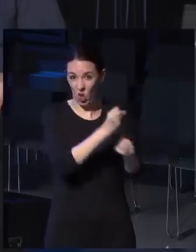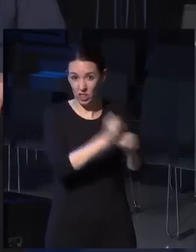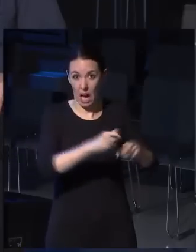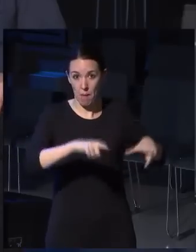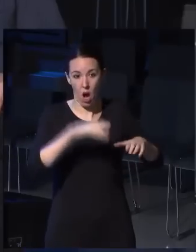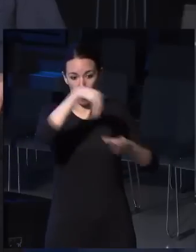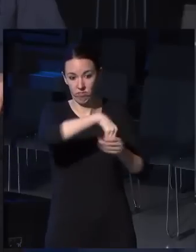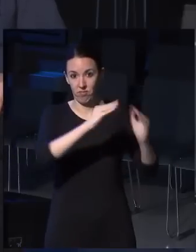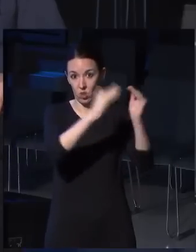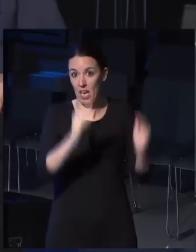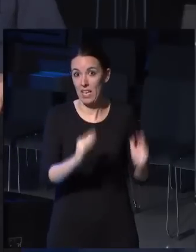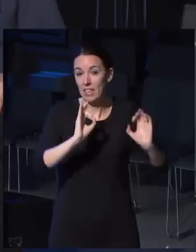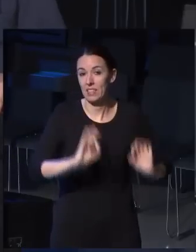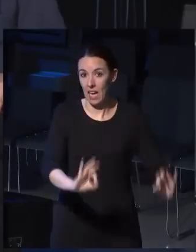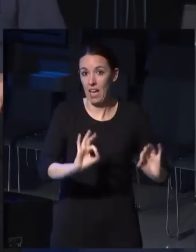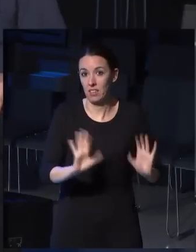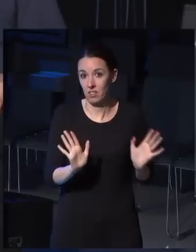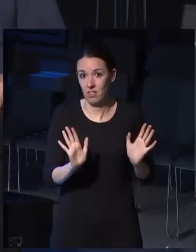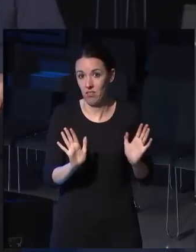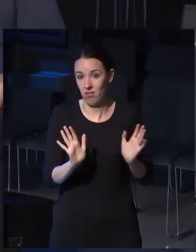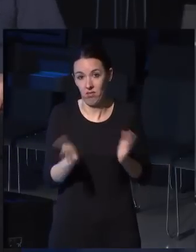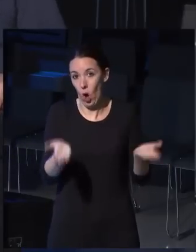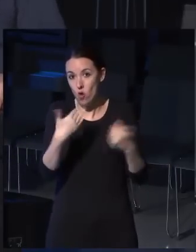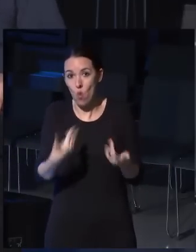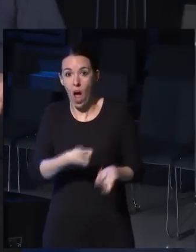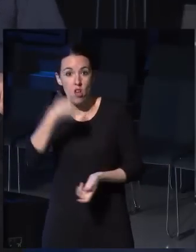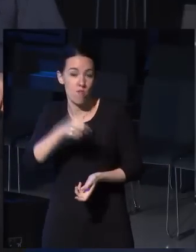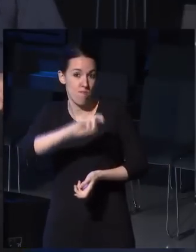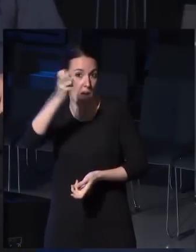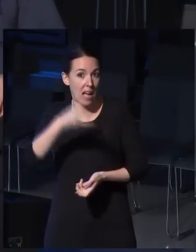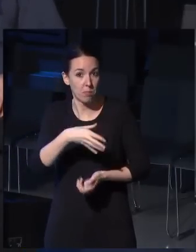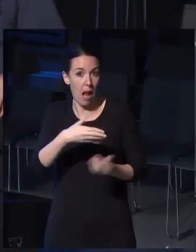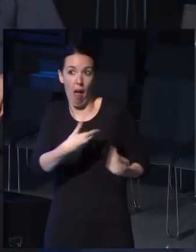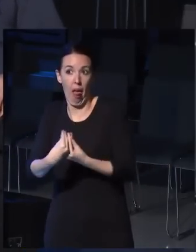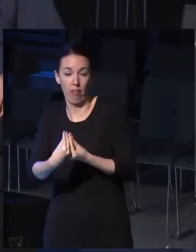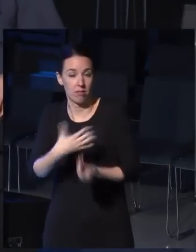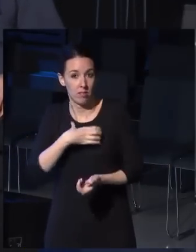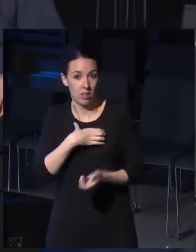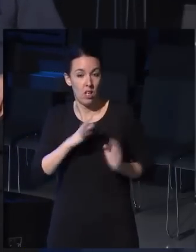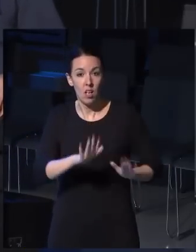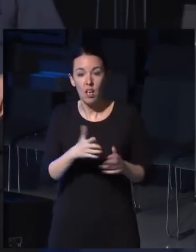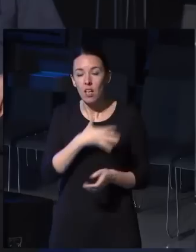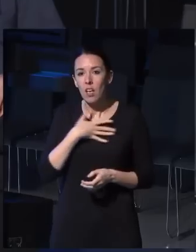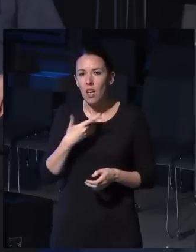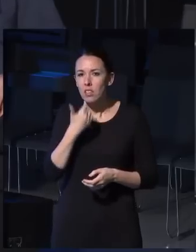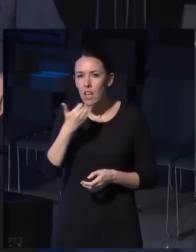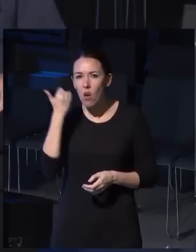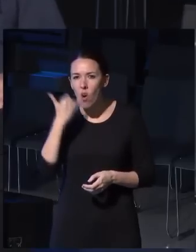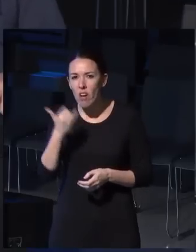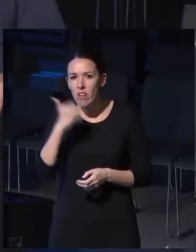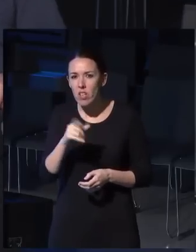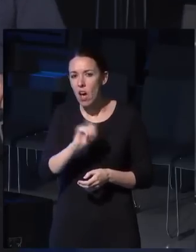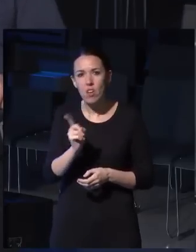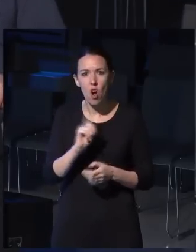solo tengo música. Tú no tienes Wallman, tienes el estudio ahí. Yo tengo Studio Man. ¿Tienes un poco de sandía aquí o es una herida? No,